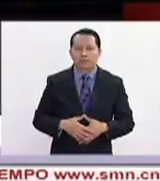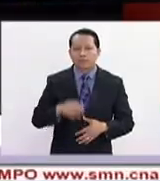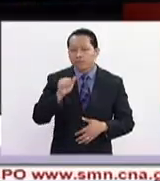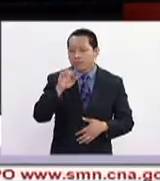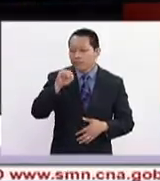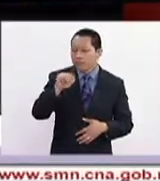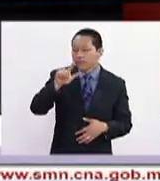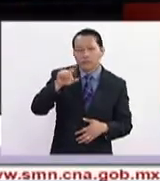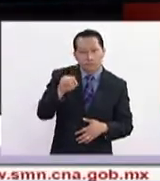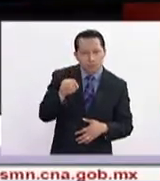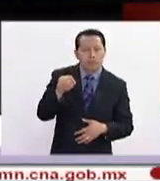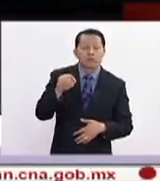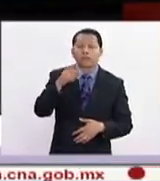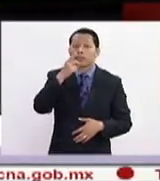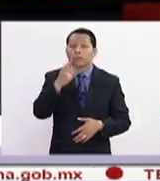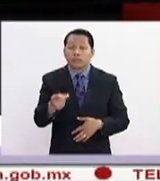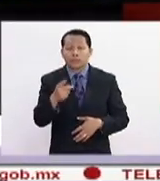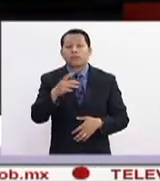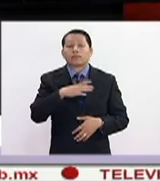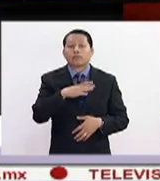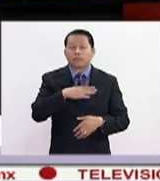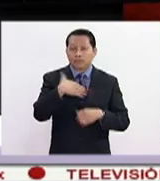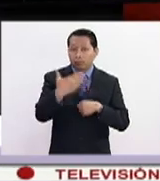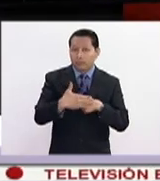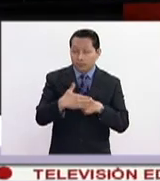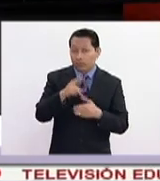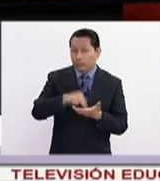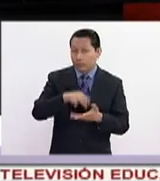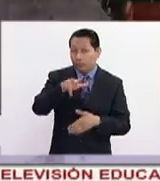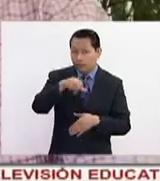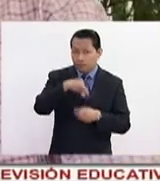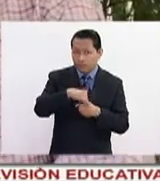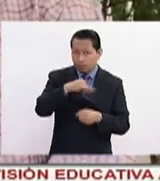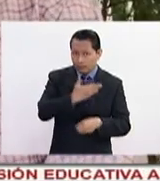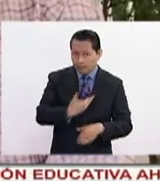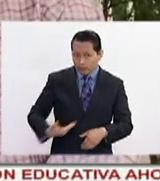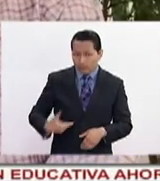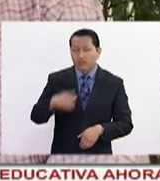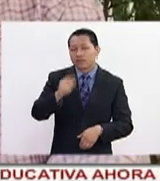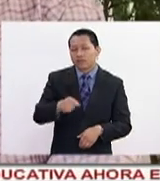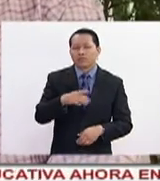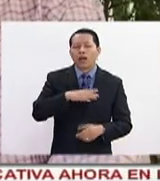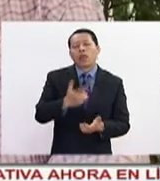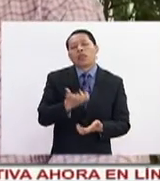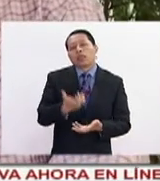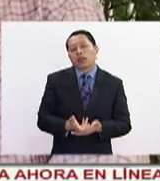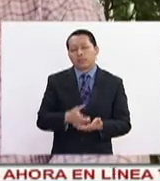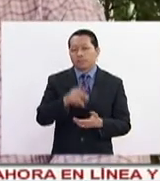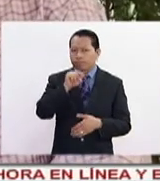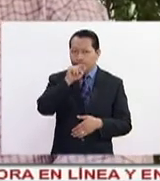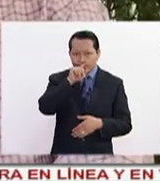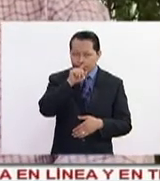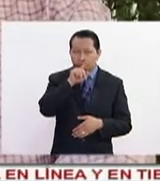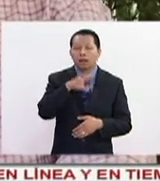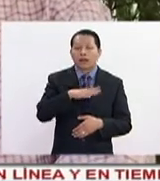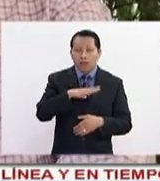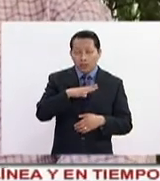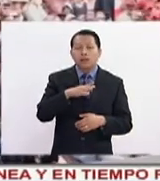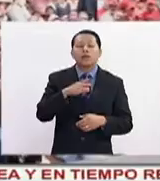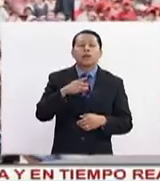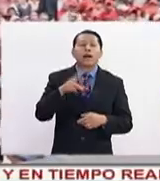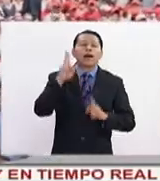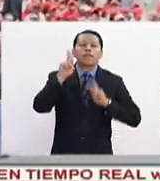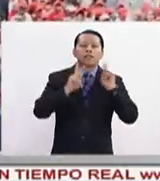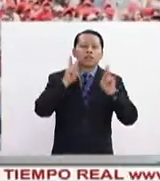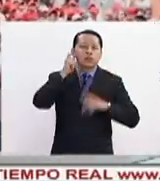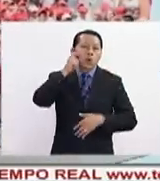Andrés Manuel López Obrador afirmó que las elecciones presidenciales del 2018 no serán un día de campo. Esto lo dijo durante una gira por Guerrero, en